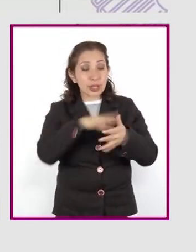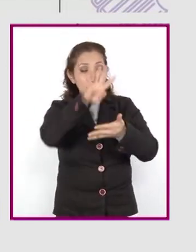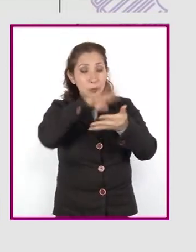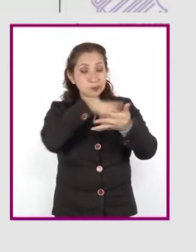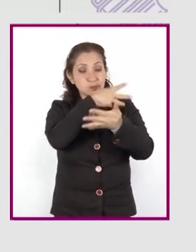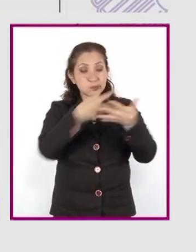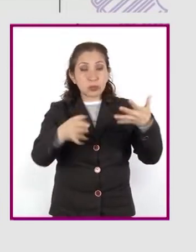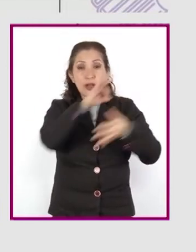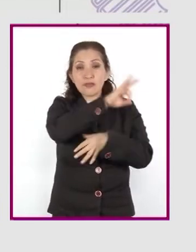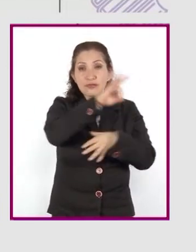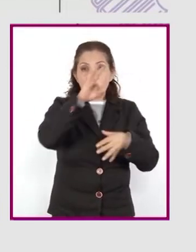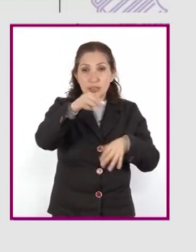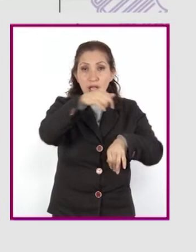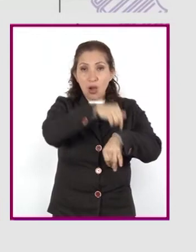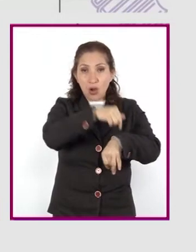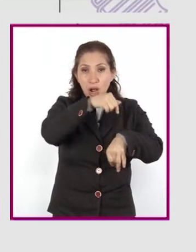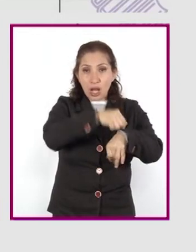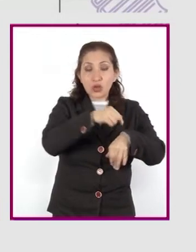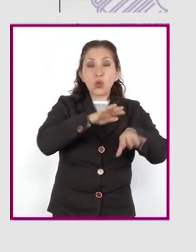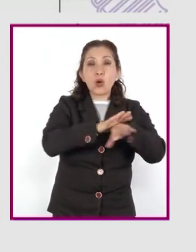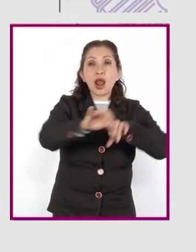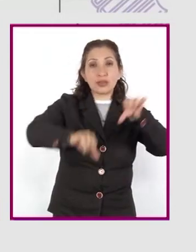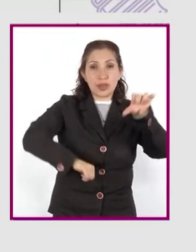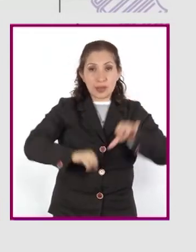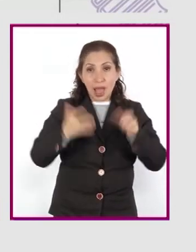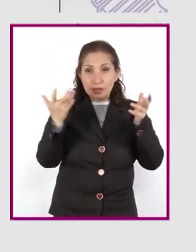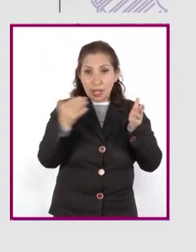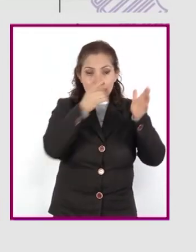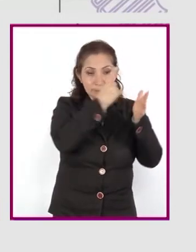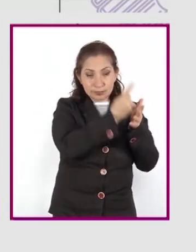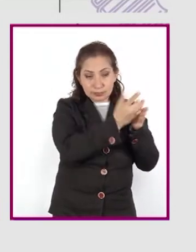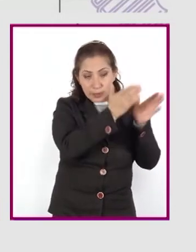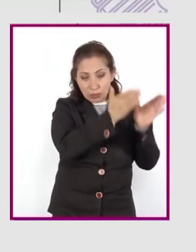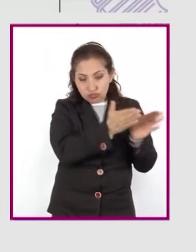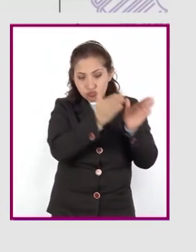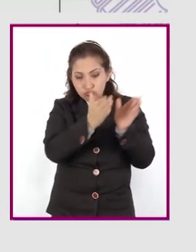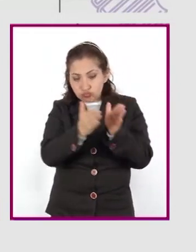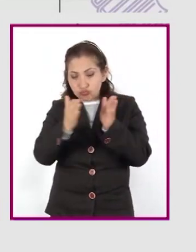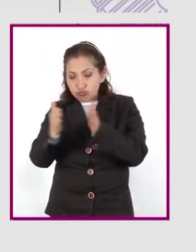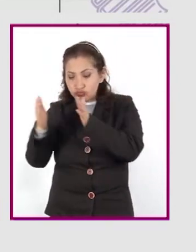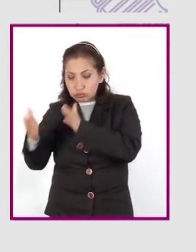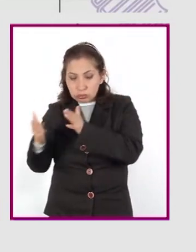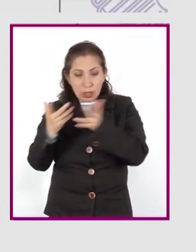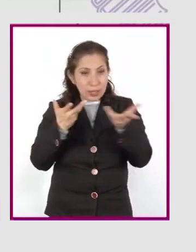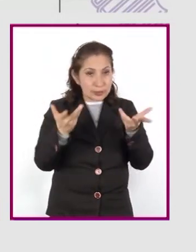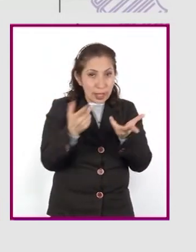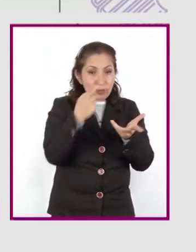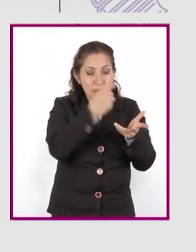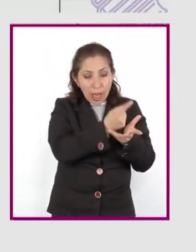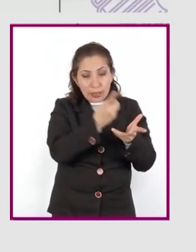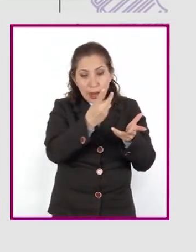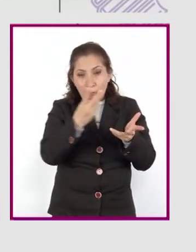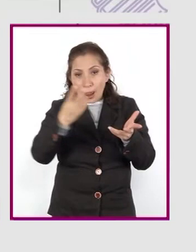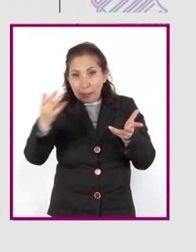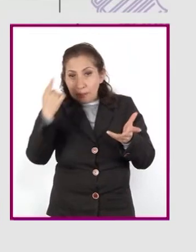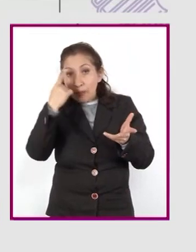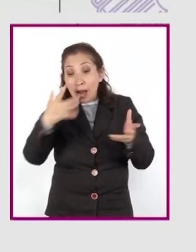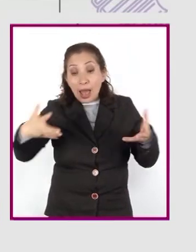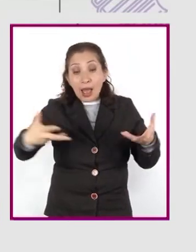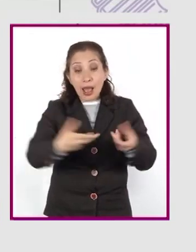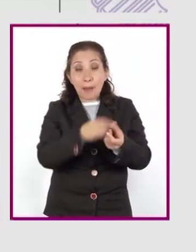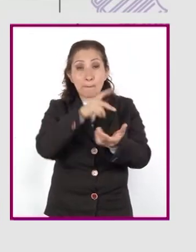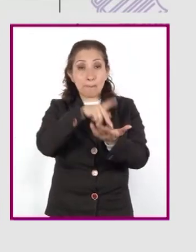actividades permite establecer los tiempos en que llevarán a cabo las diferentes tareas y acciones que competen